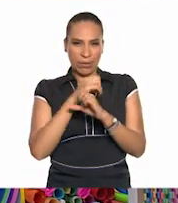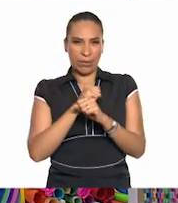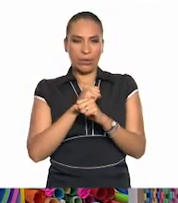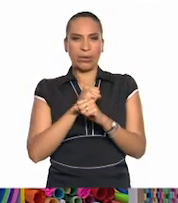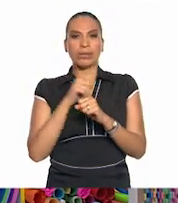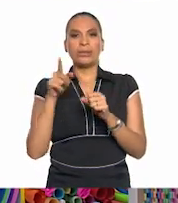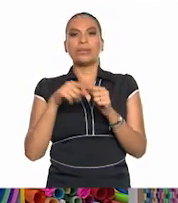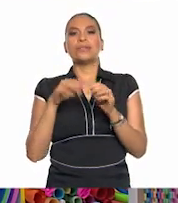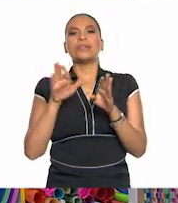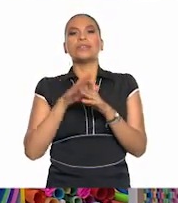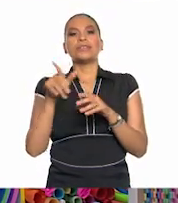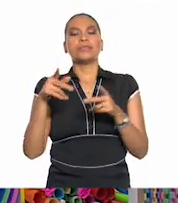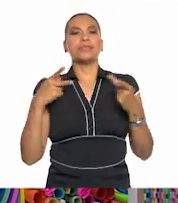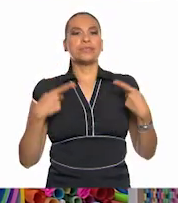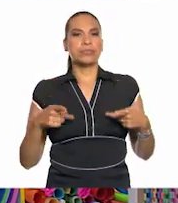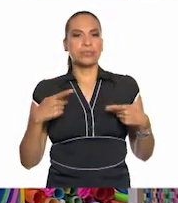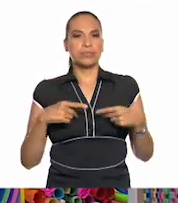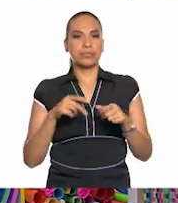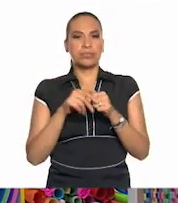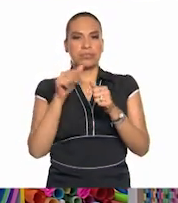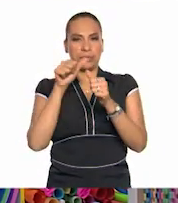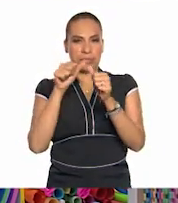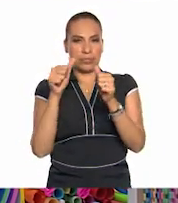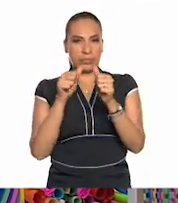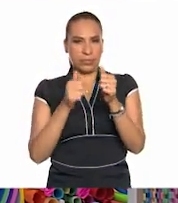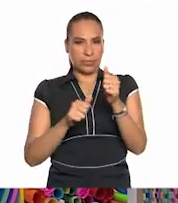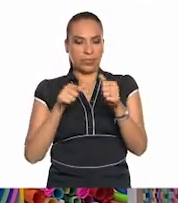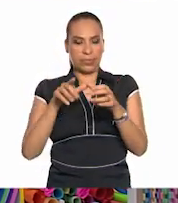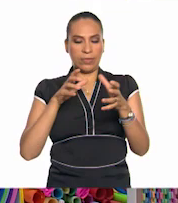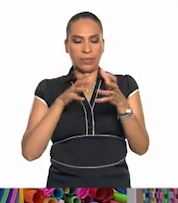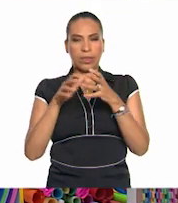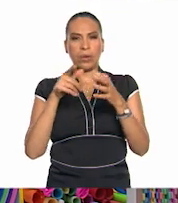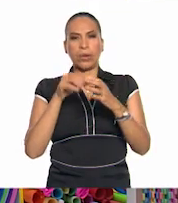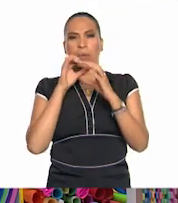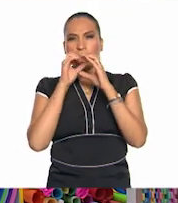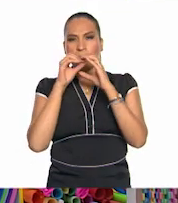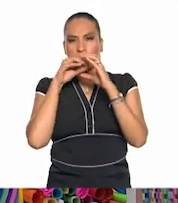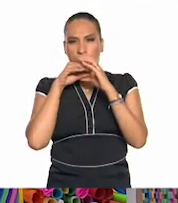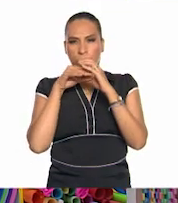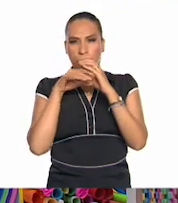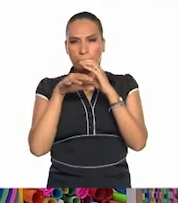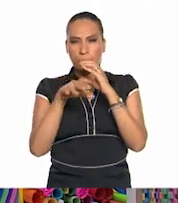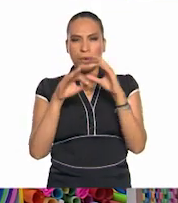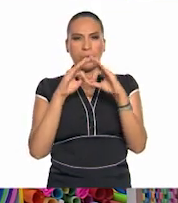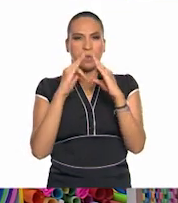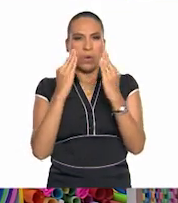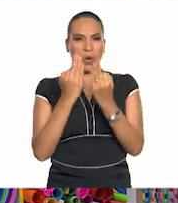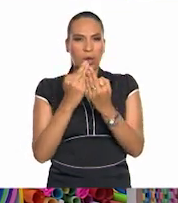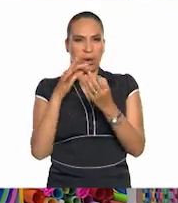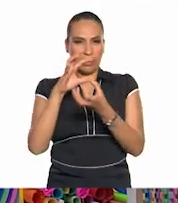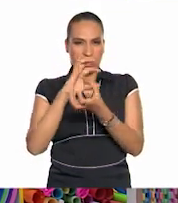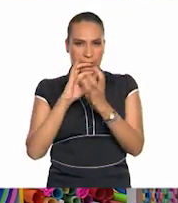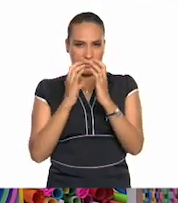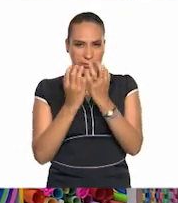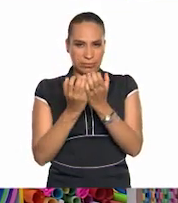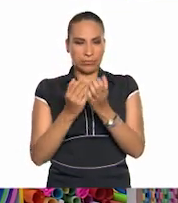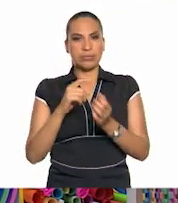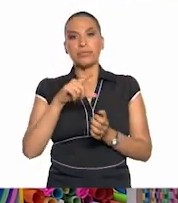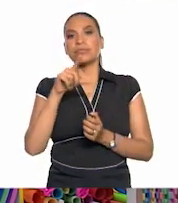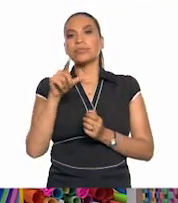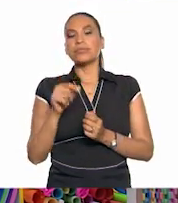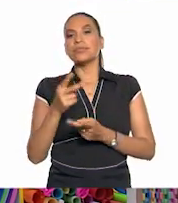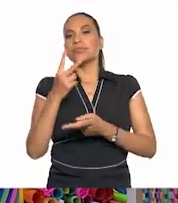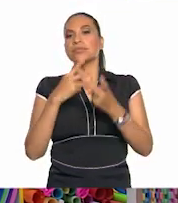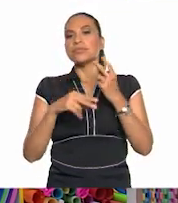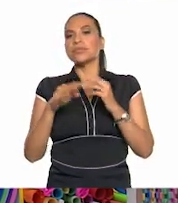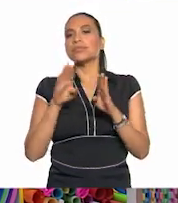el artesano tiene que soplar por un tubo muy, muy largo para darle esta forma esférica. Ya después viene